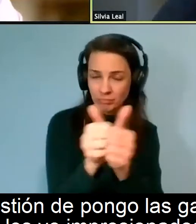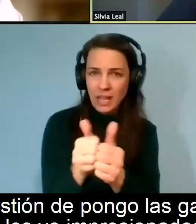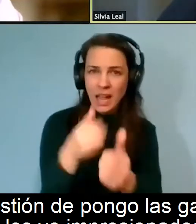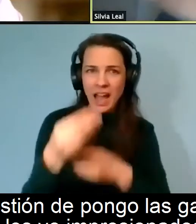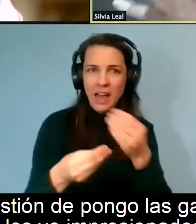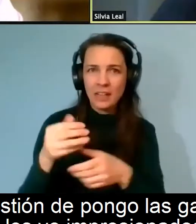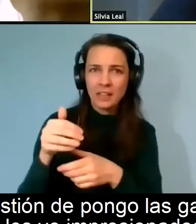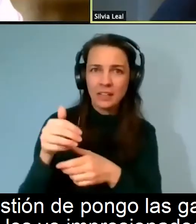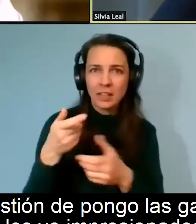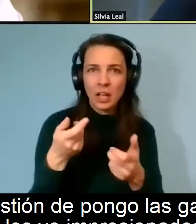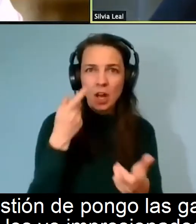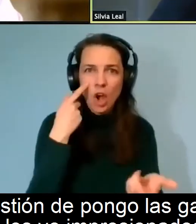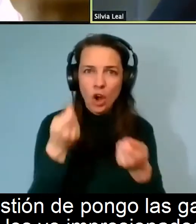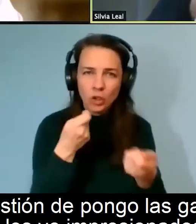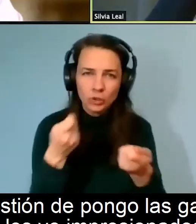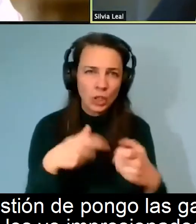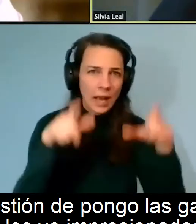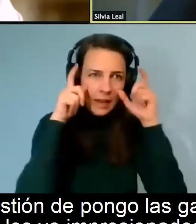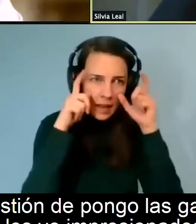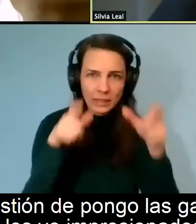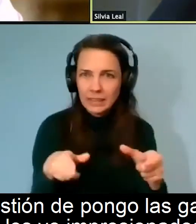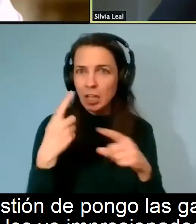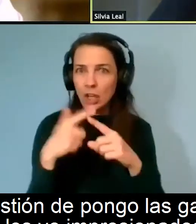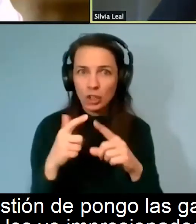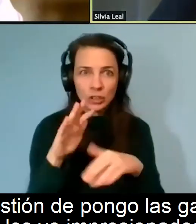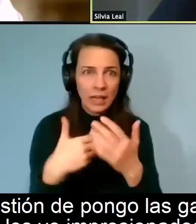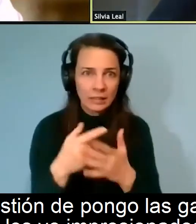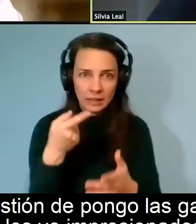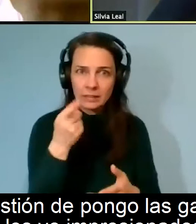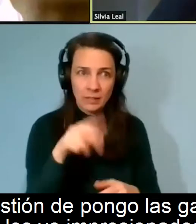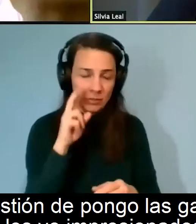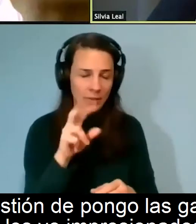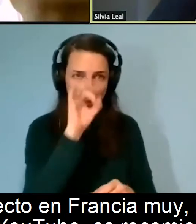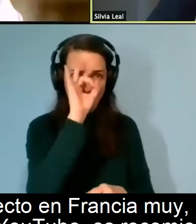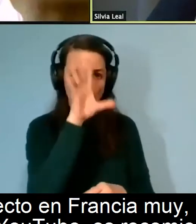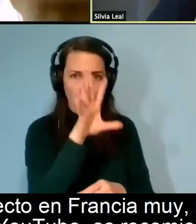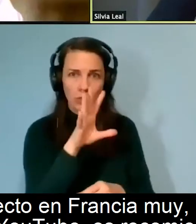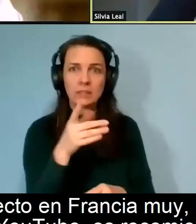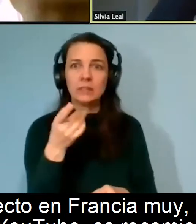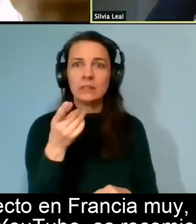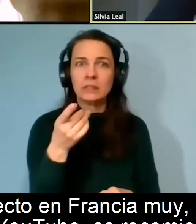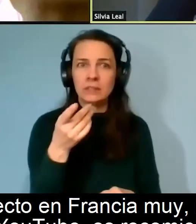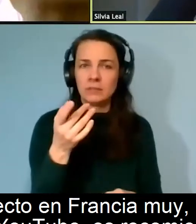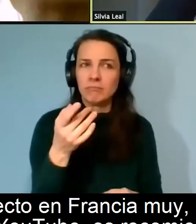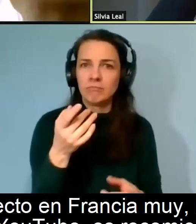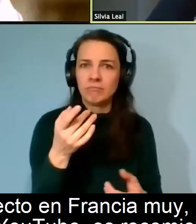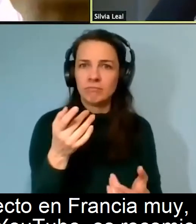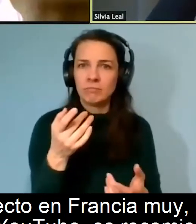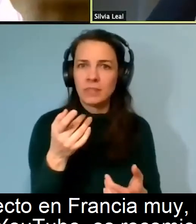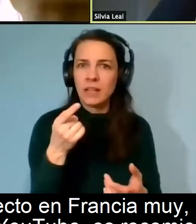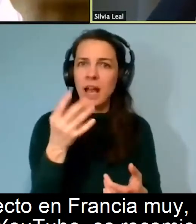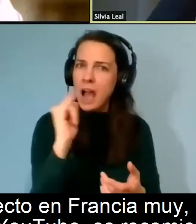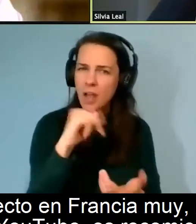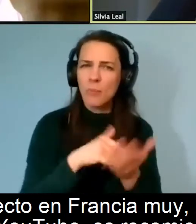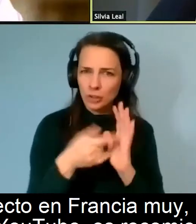de pongo las gafas, quito las gafas, bueno, están absolutamente, se les ve impresionados y lo han debido hacer muchas veces, ¿no? Entonces, hay un proyecto